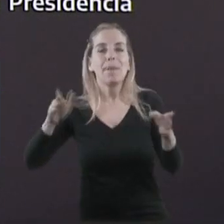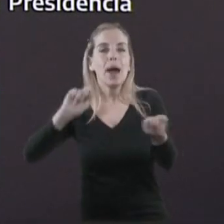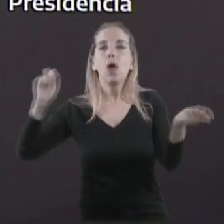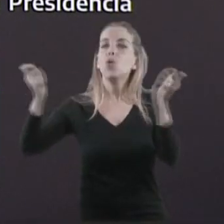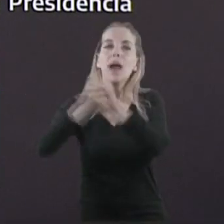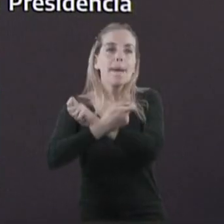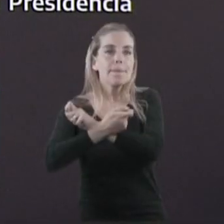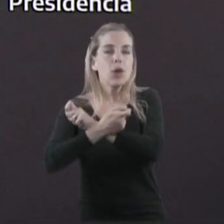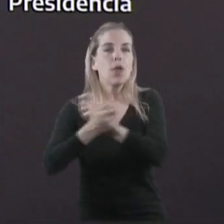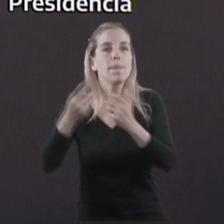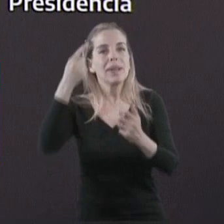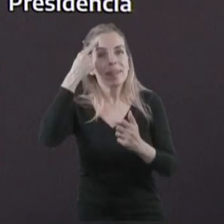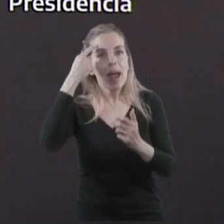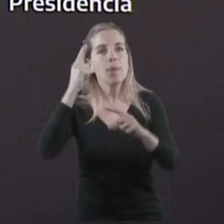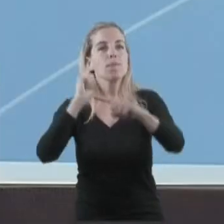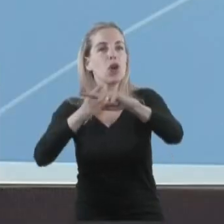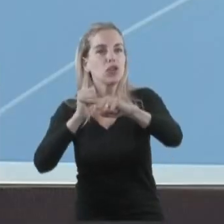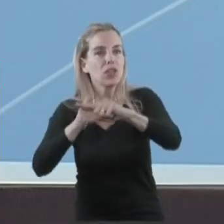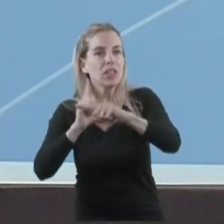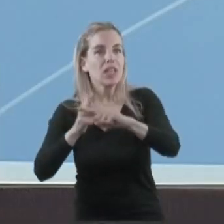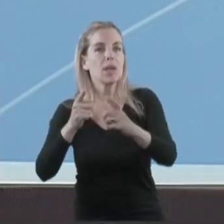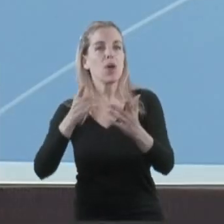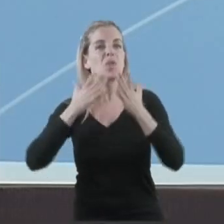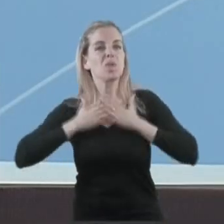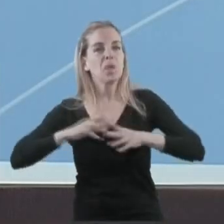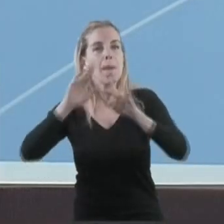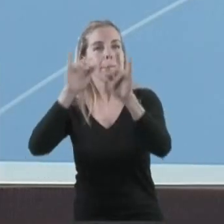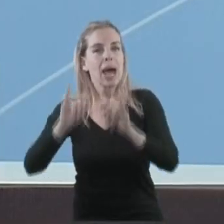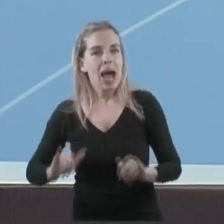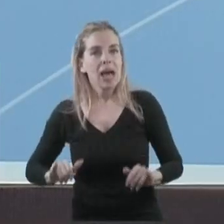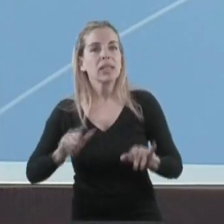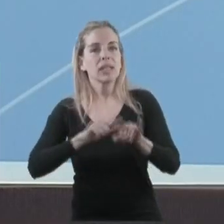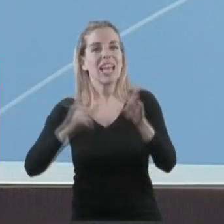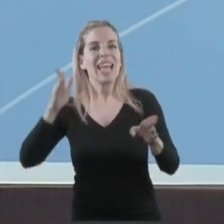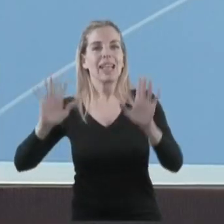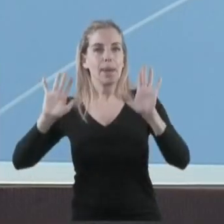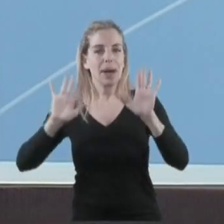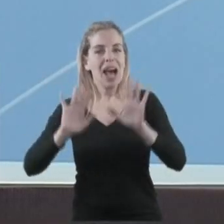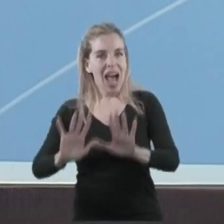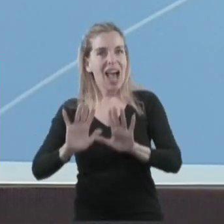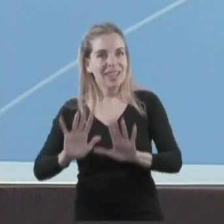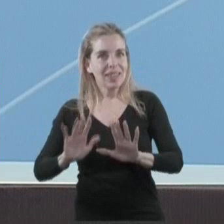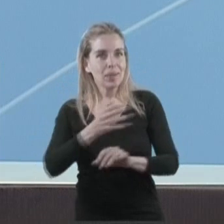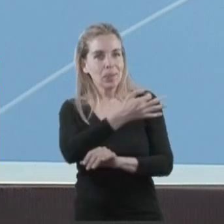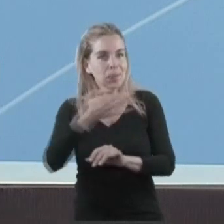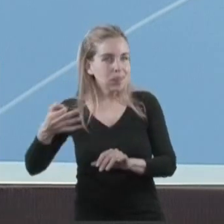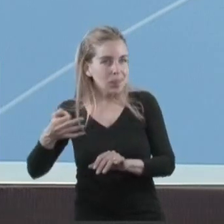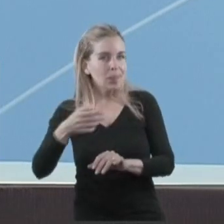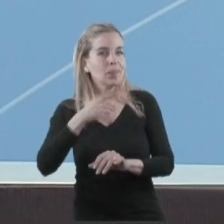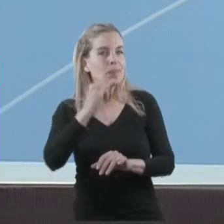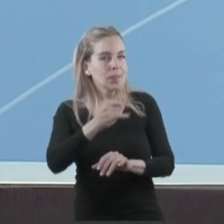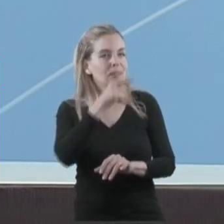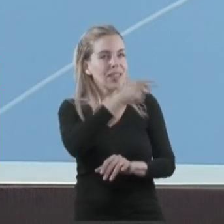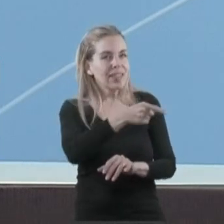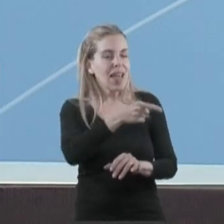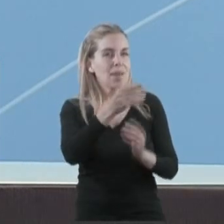de tranquilidad. Y ese es el camino en el que está hoy establecida la Argentina, como decía, por supuesto con enormes